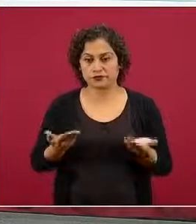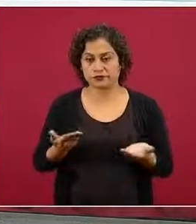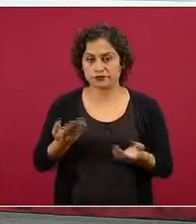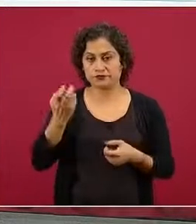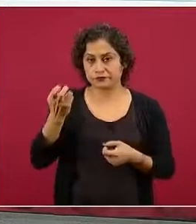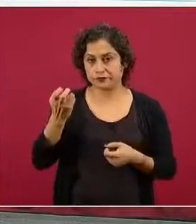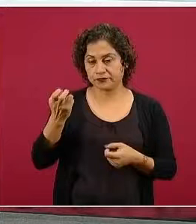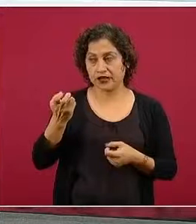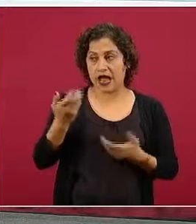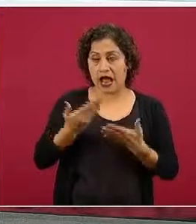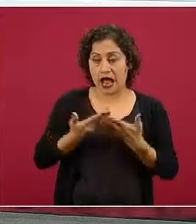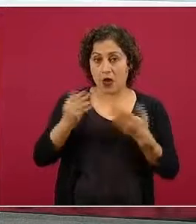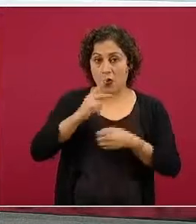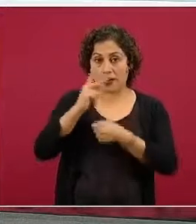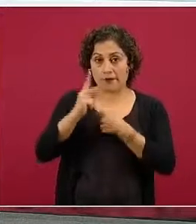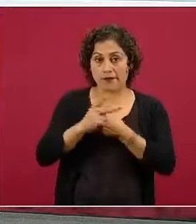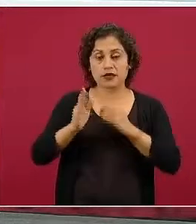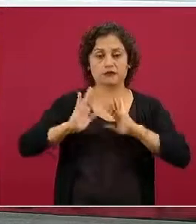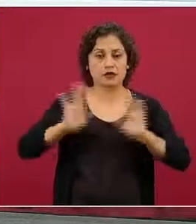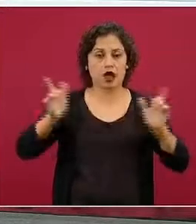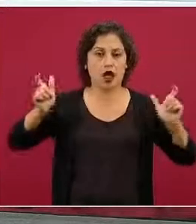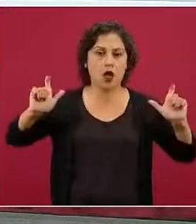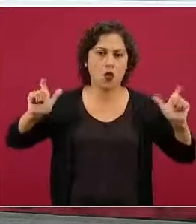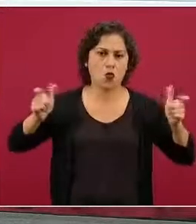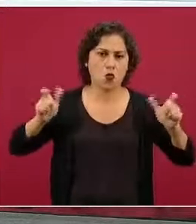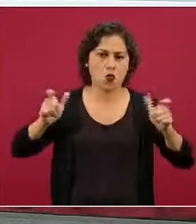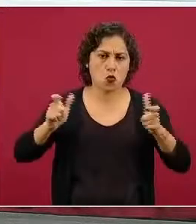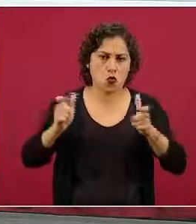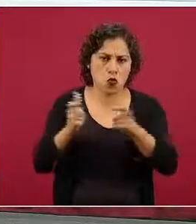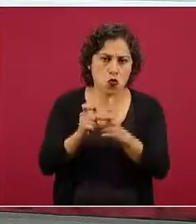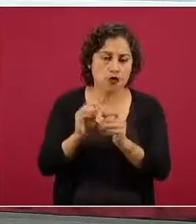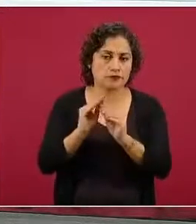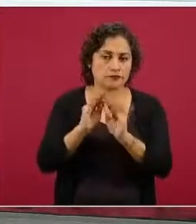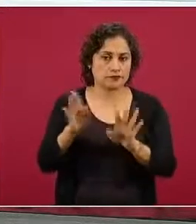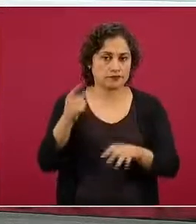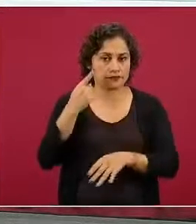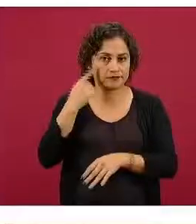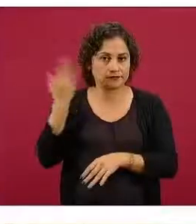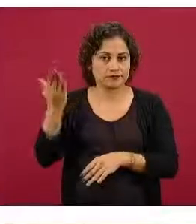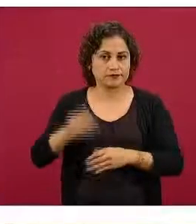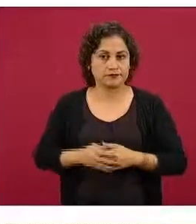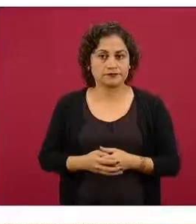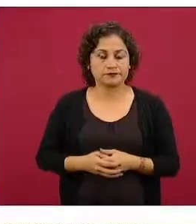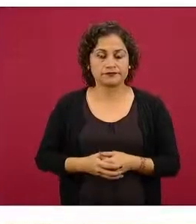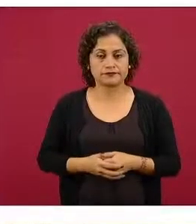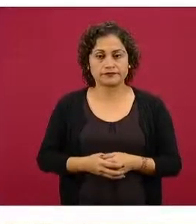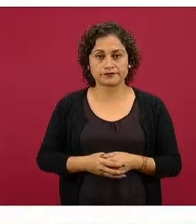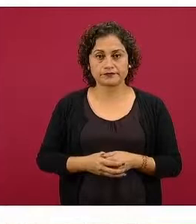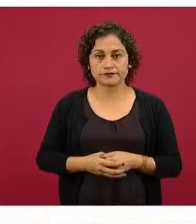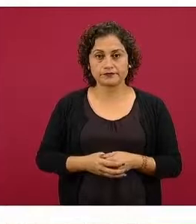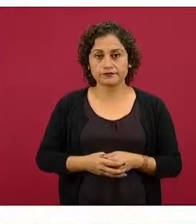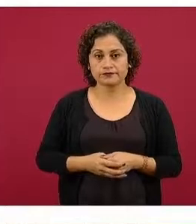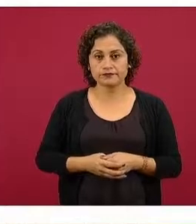país belga, ya también en un franco descenso de esta segunda